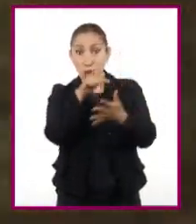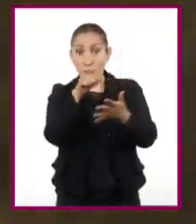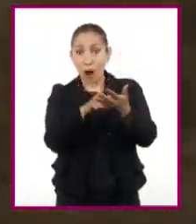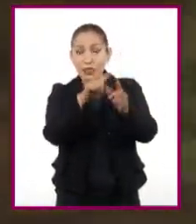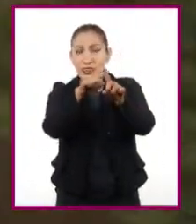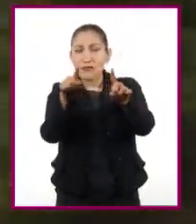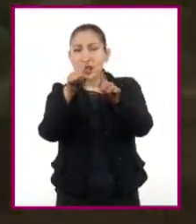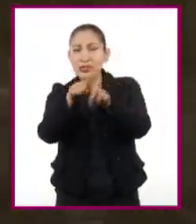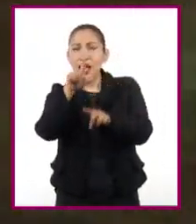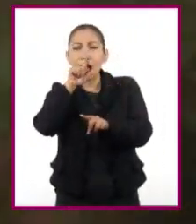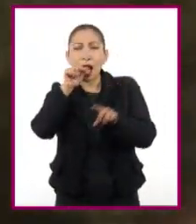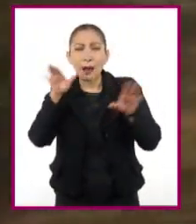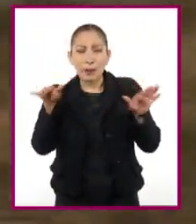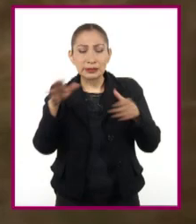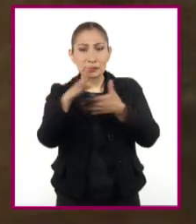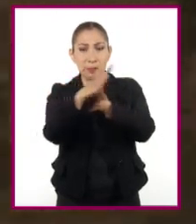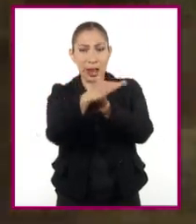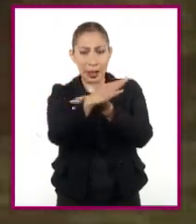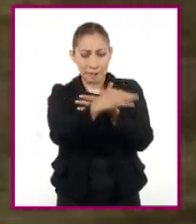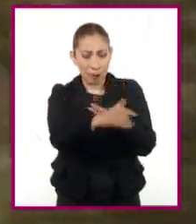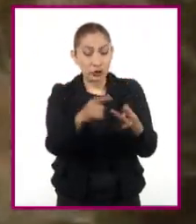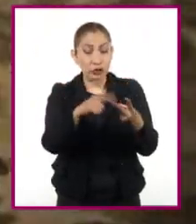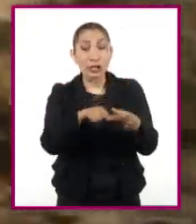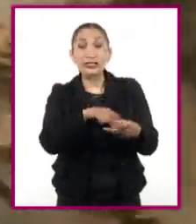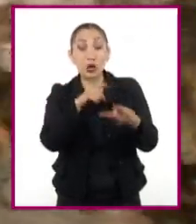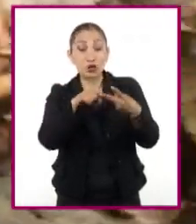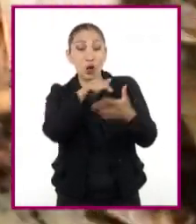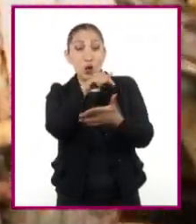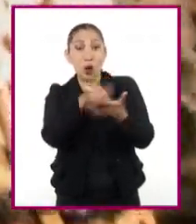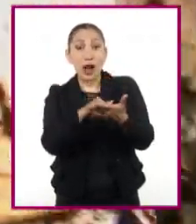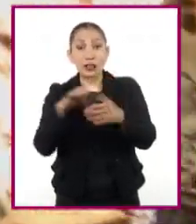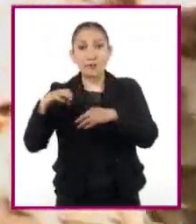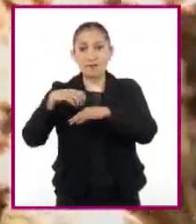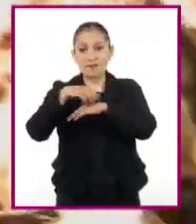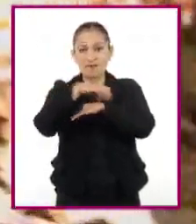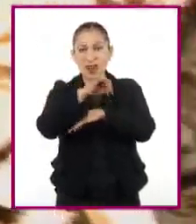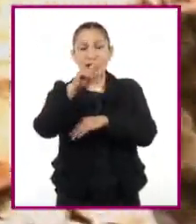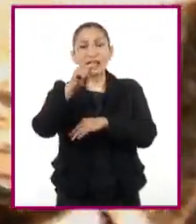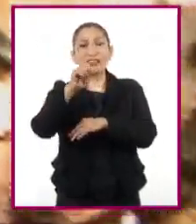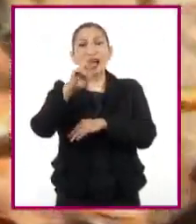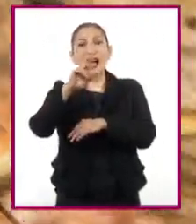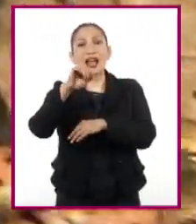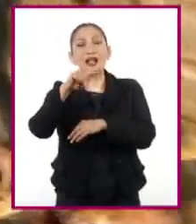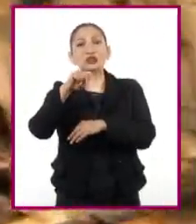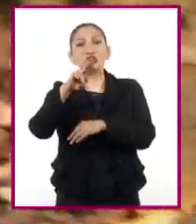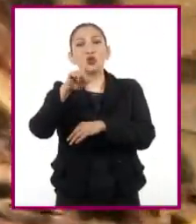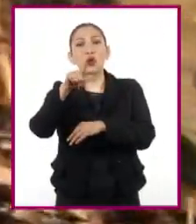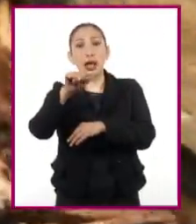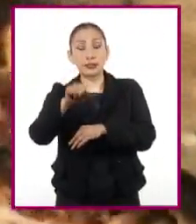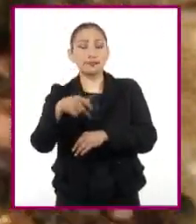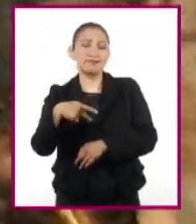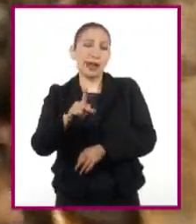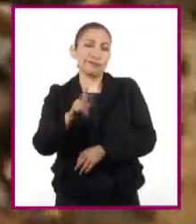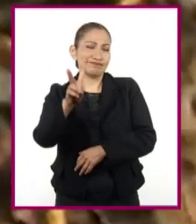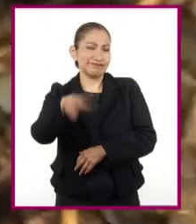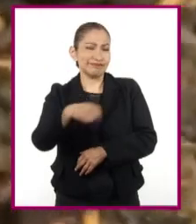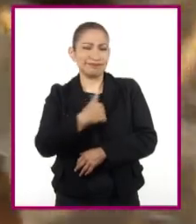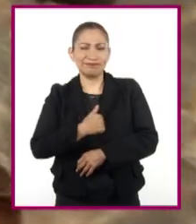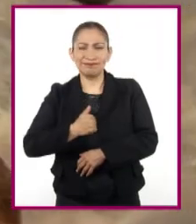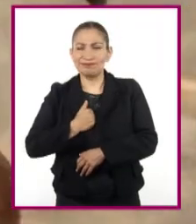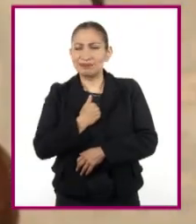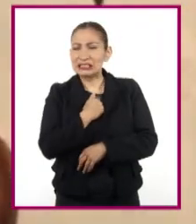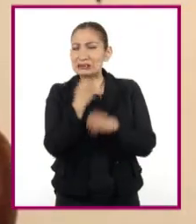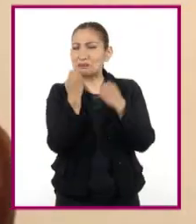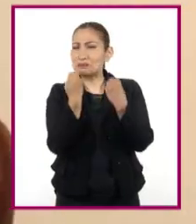en variedad de aves, mariposas y el segundo en tarántulas. Pero desgraciadamente, también